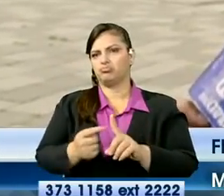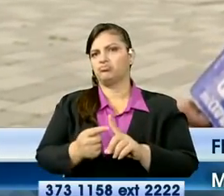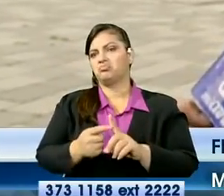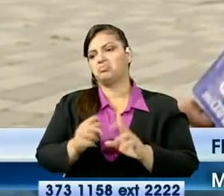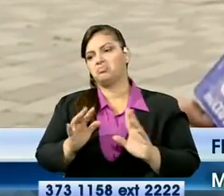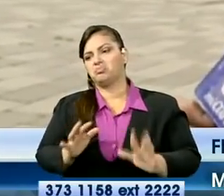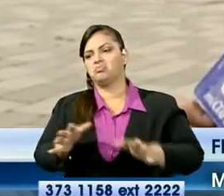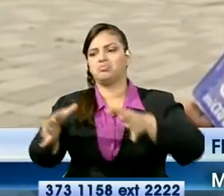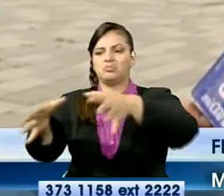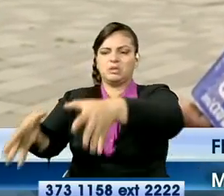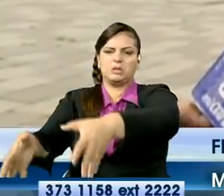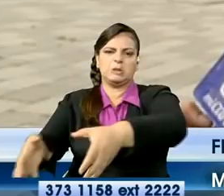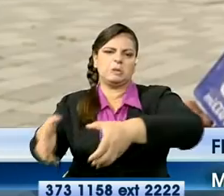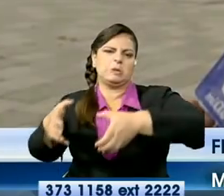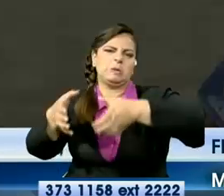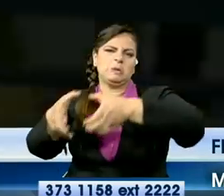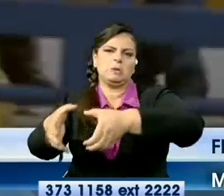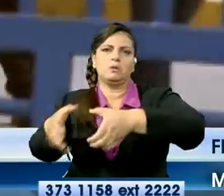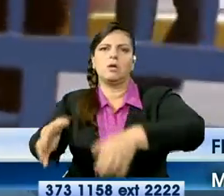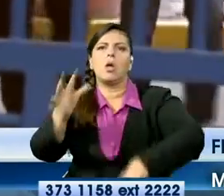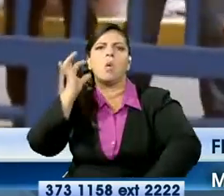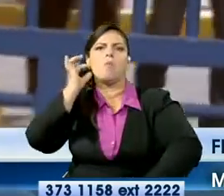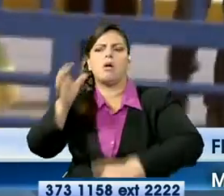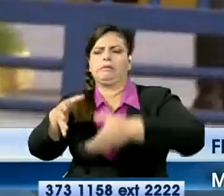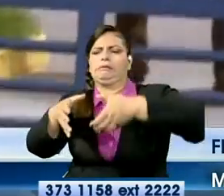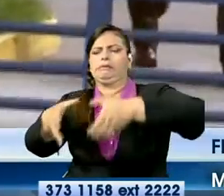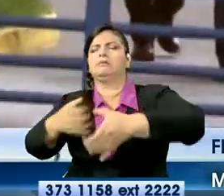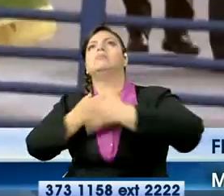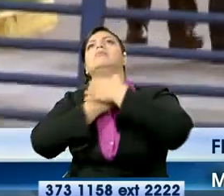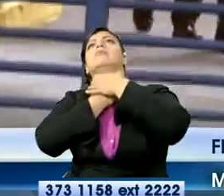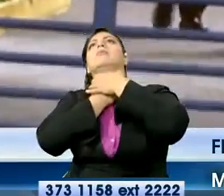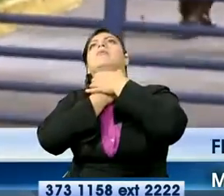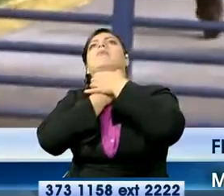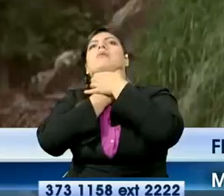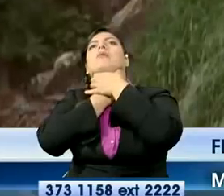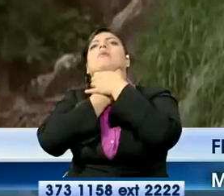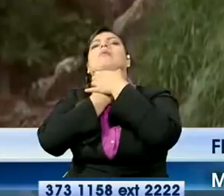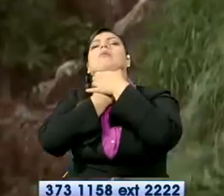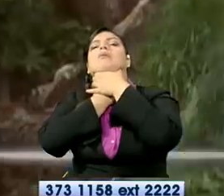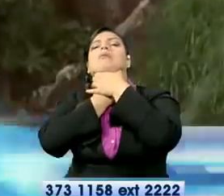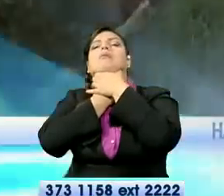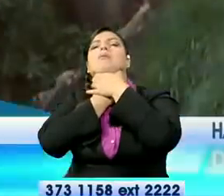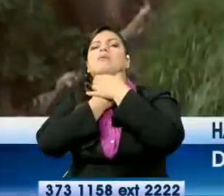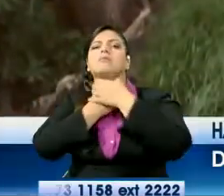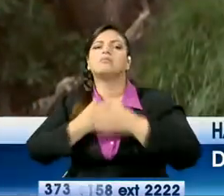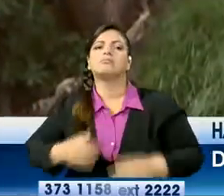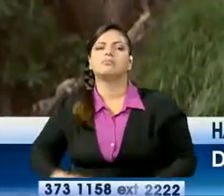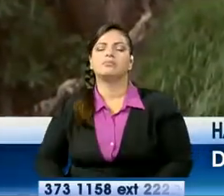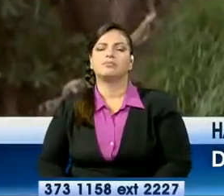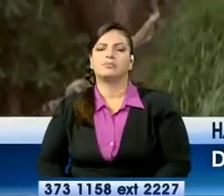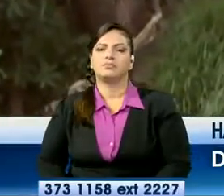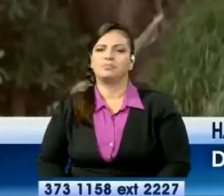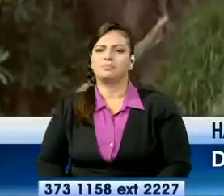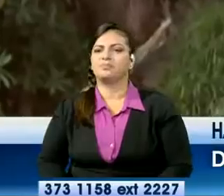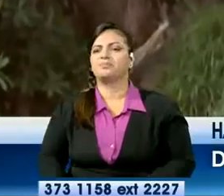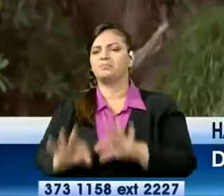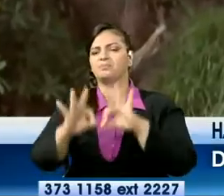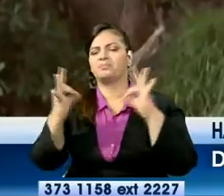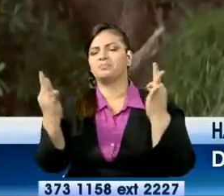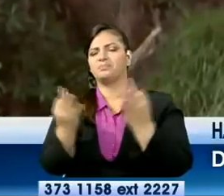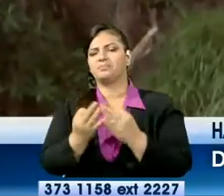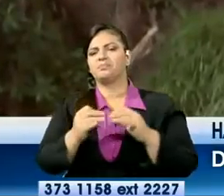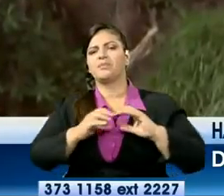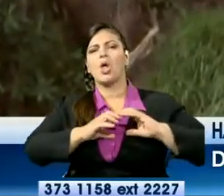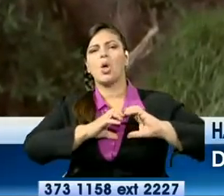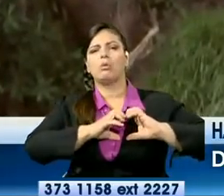esta persona, de la difunta. La justicia se encargará del supuesto femicida mientras el tiempo de cicatrizar los corazones heridos